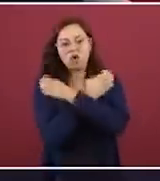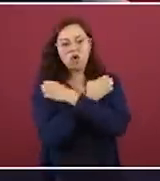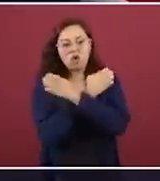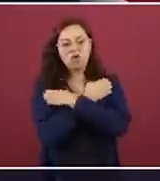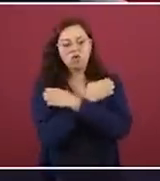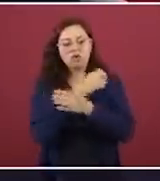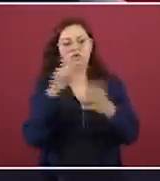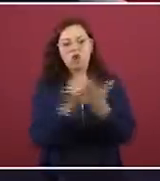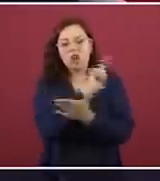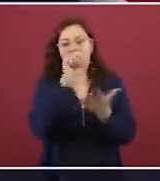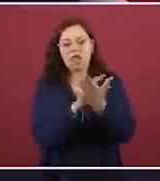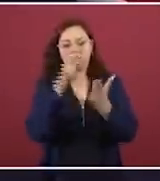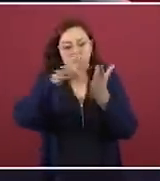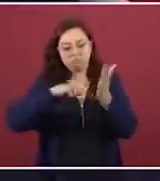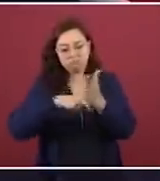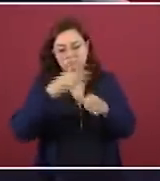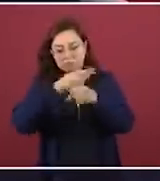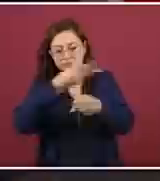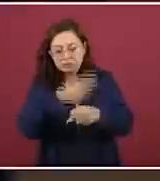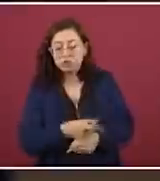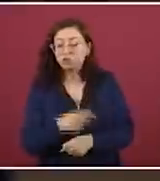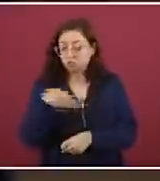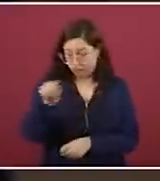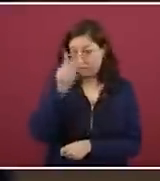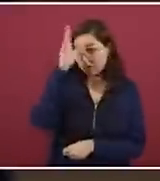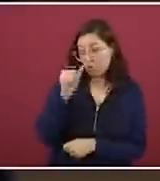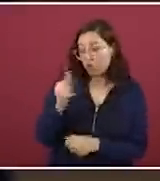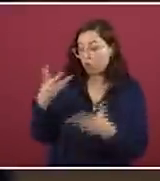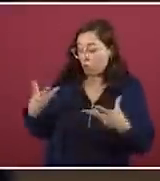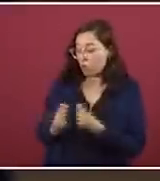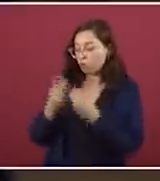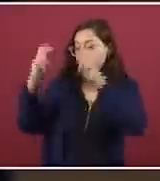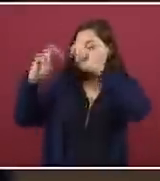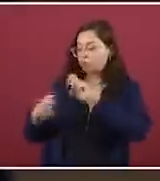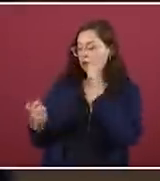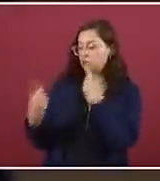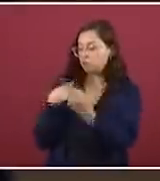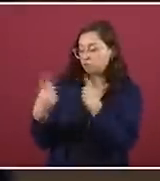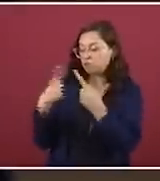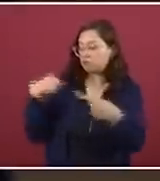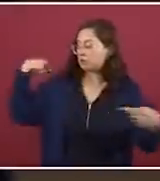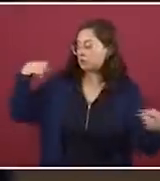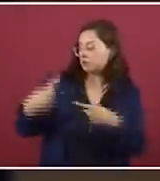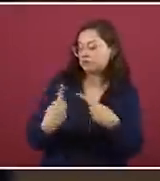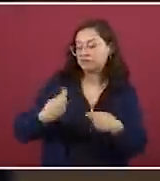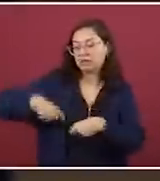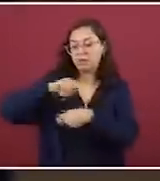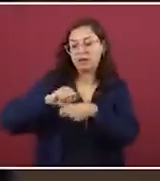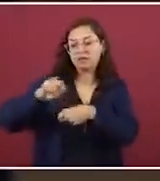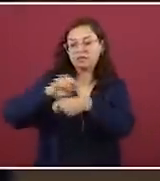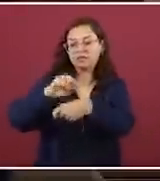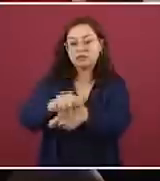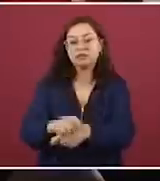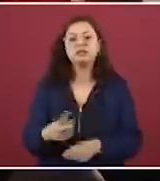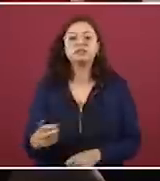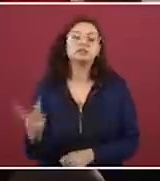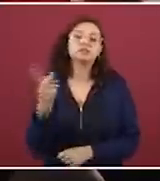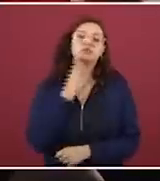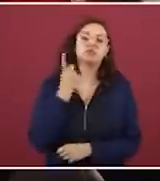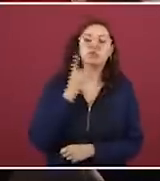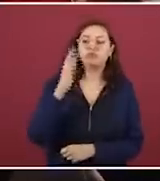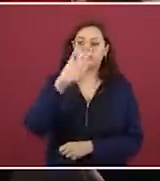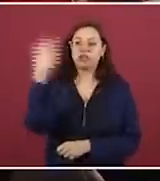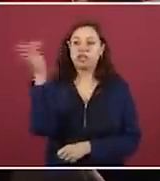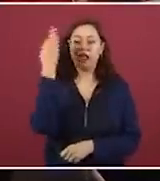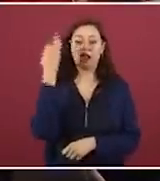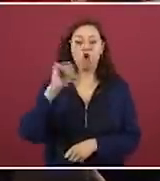fin a estas movilizaciones que han acontecido durante semanas? puesto que los diputados federales se van a